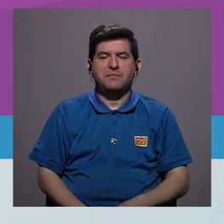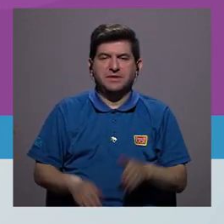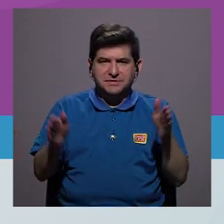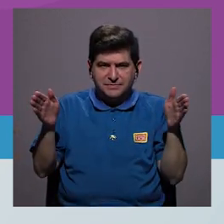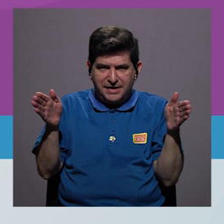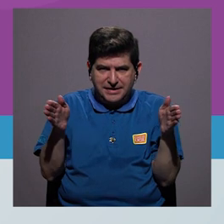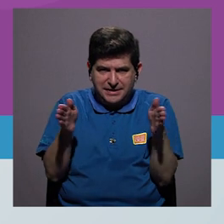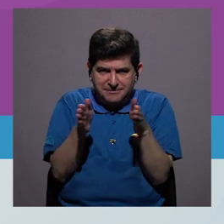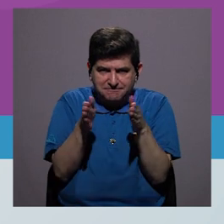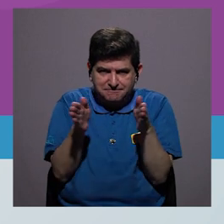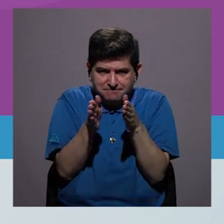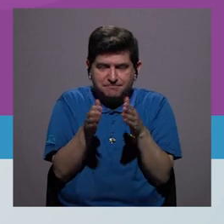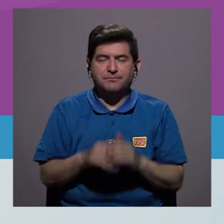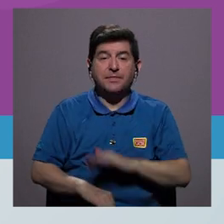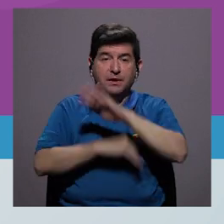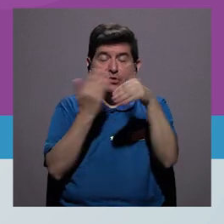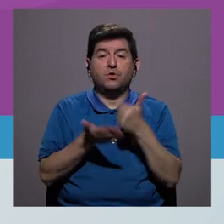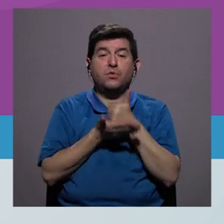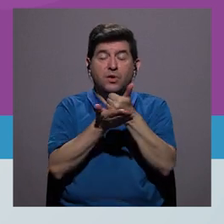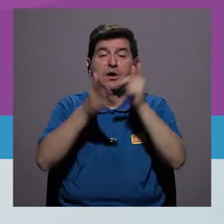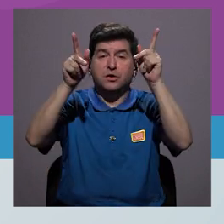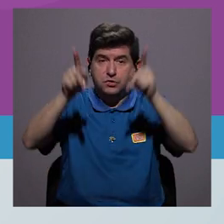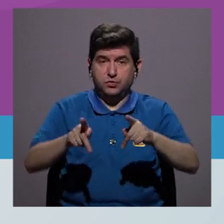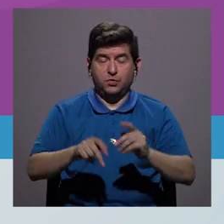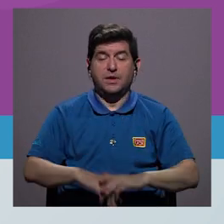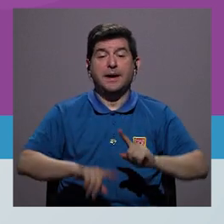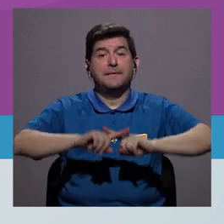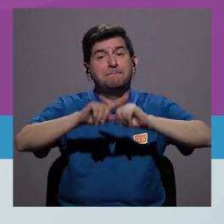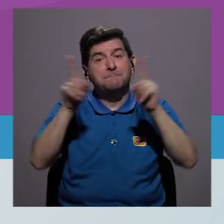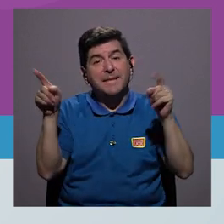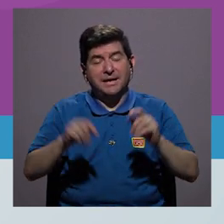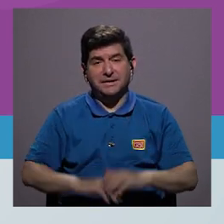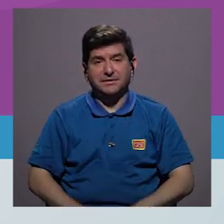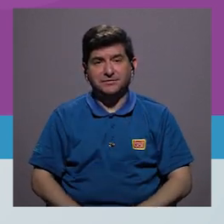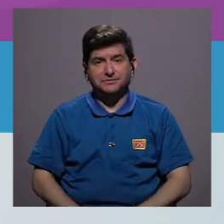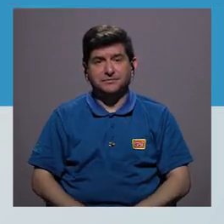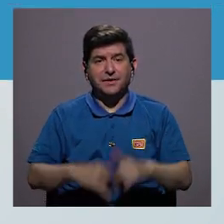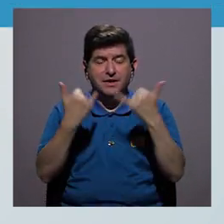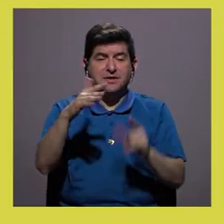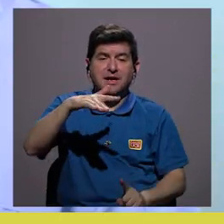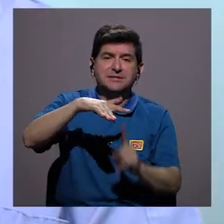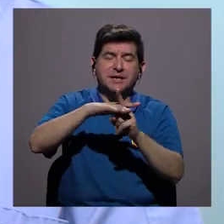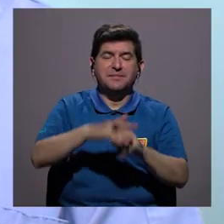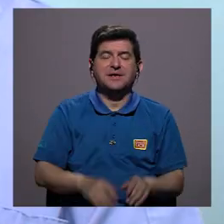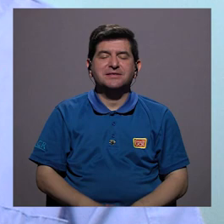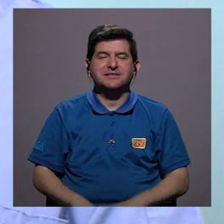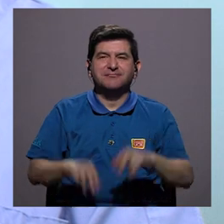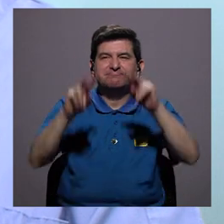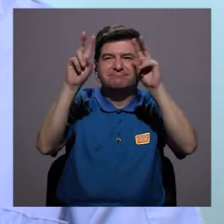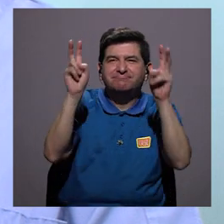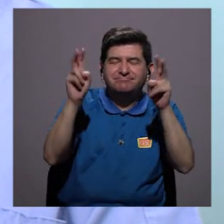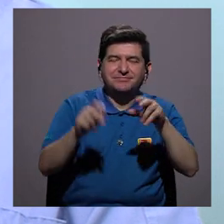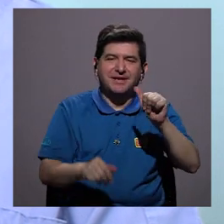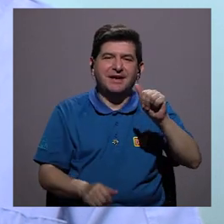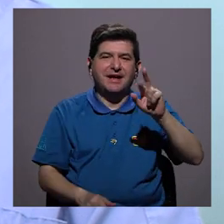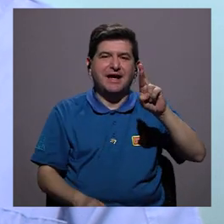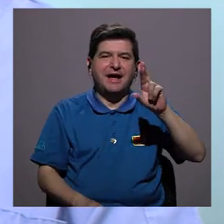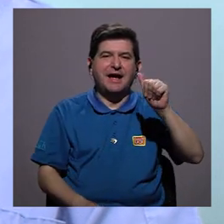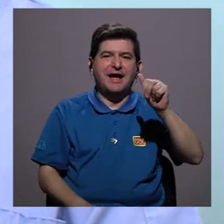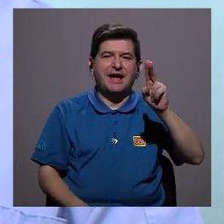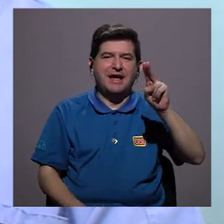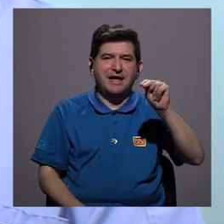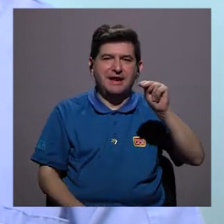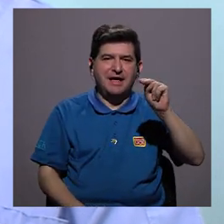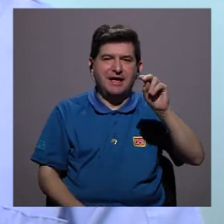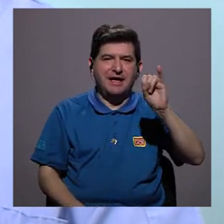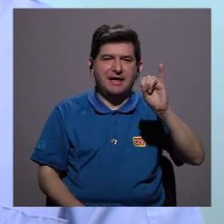contención. Todo esto le va a ayudar mucho a la persona. Pero, digamos, ya si empiezan a aparecer arañas, pues puede iniciarse tratamientos de